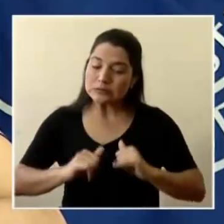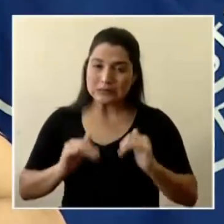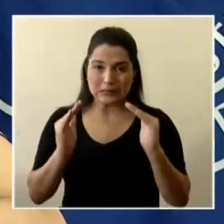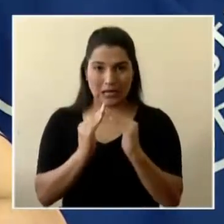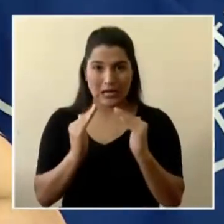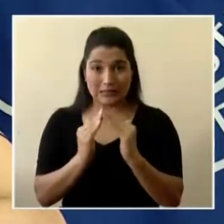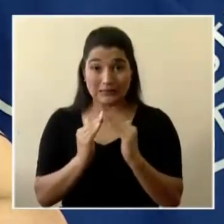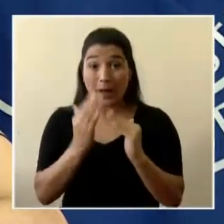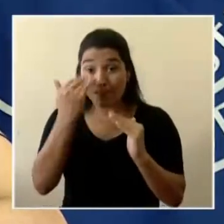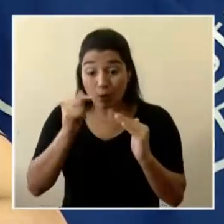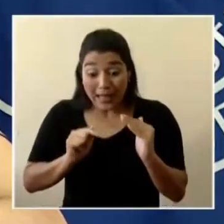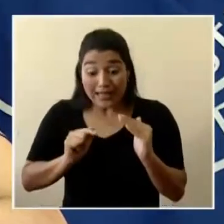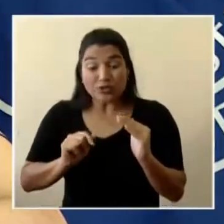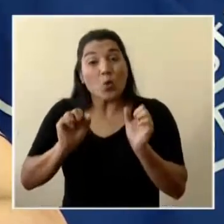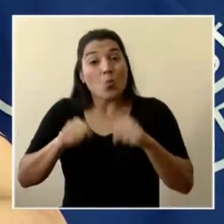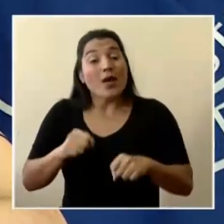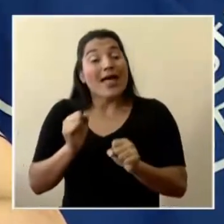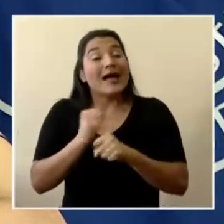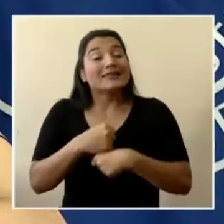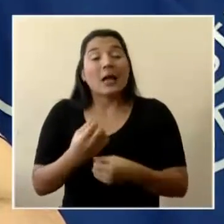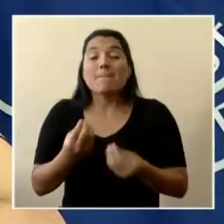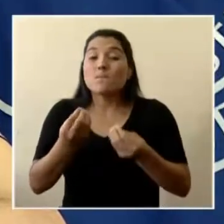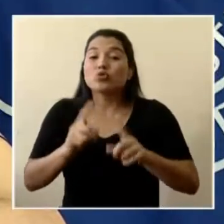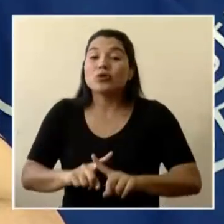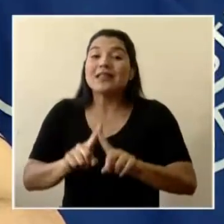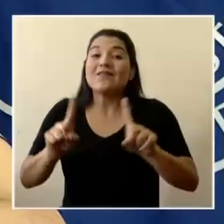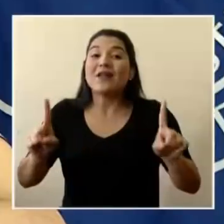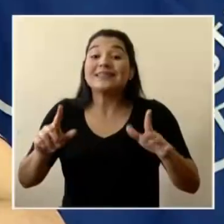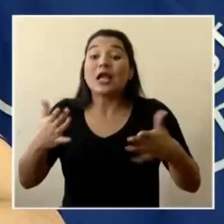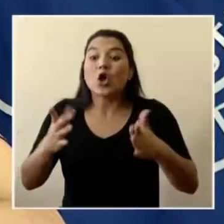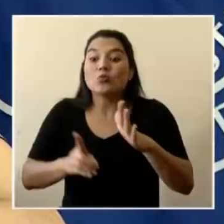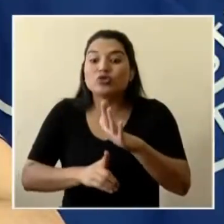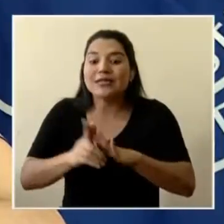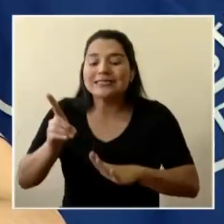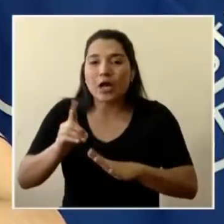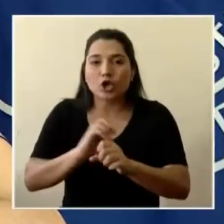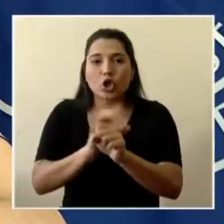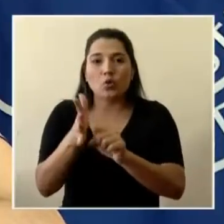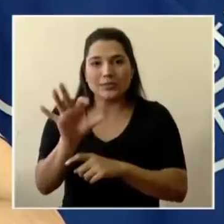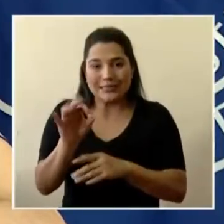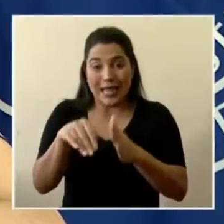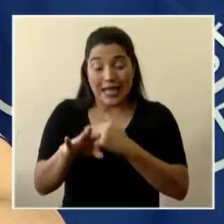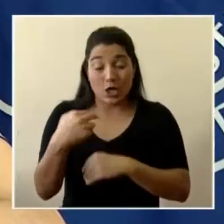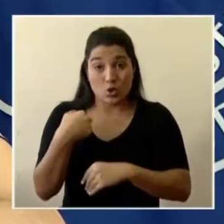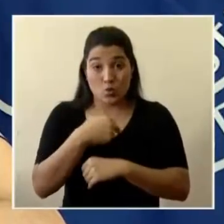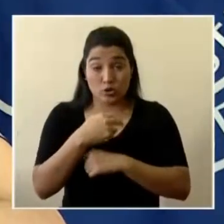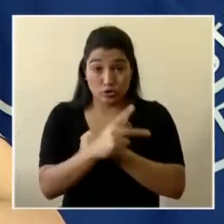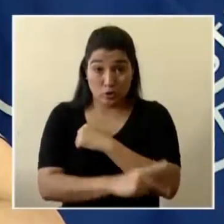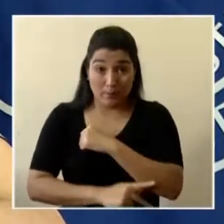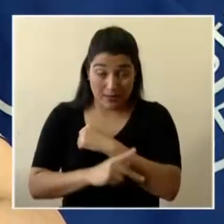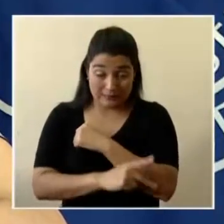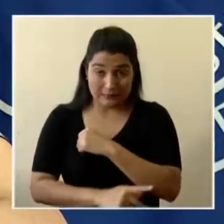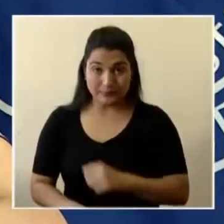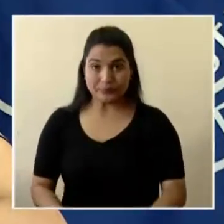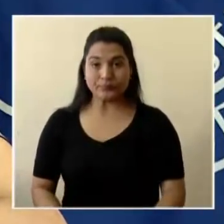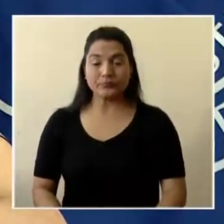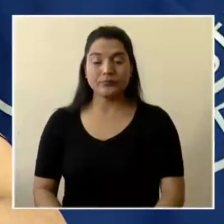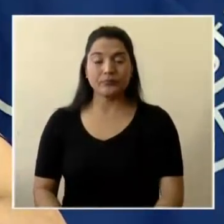casa, porque eso puede hacer una diferencia enorme en cómo se va a escribir la historia del COVID-19 y cómo se ha estado escribiendo en nuestro